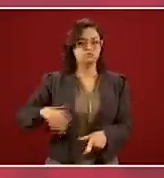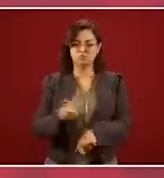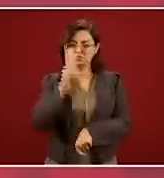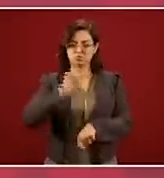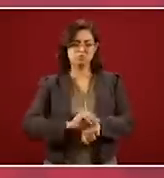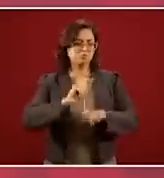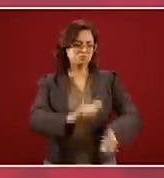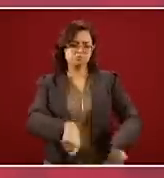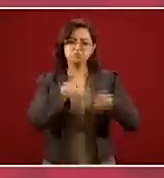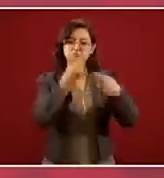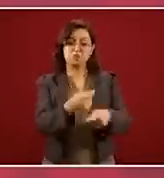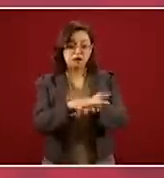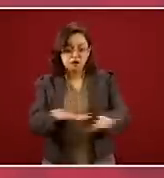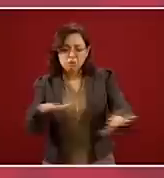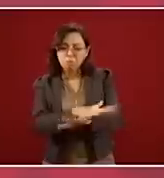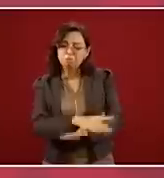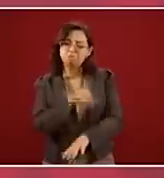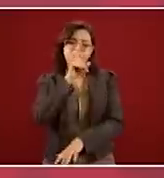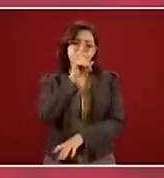de la pasada administración,